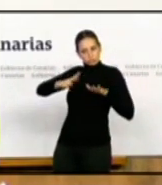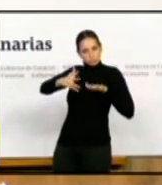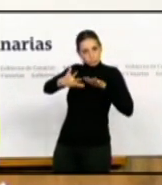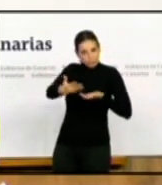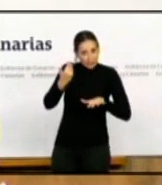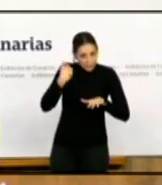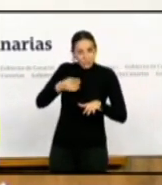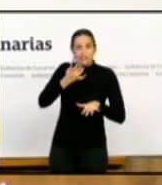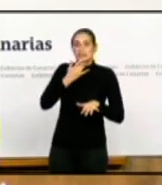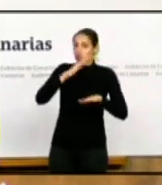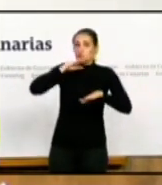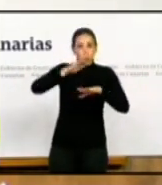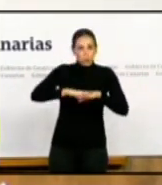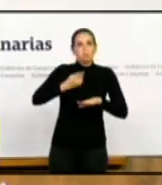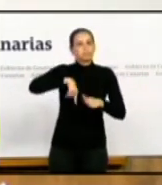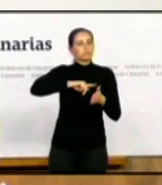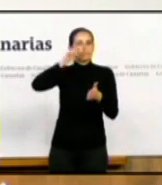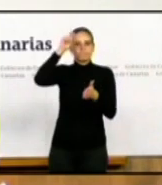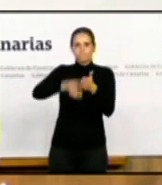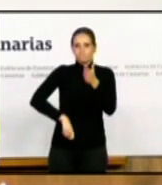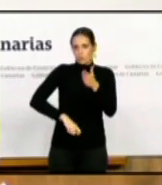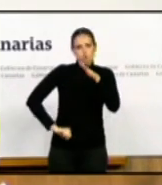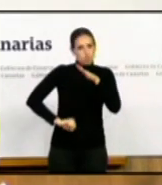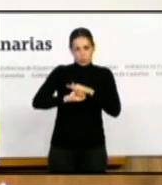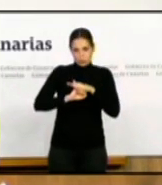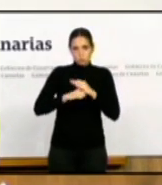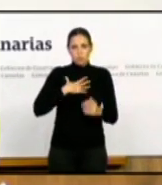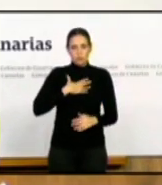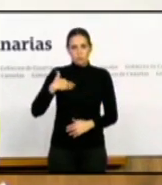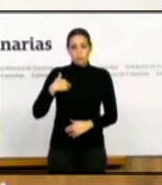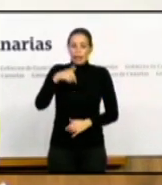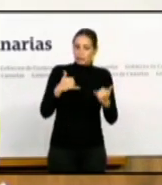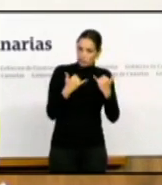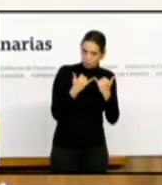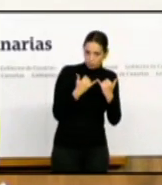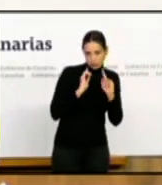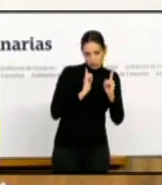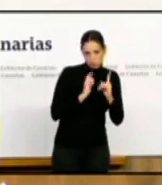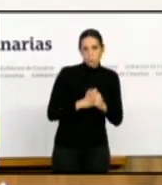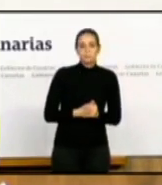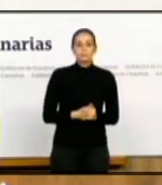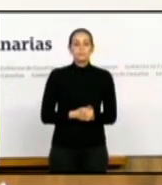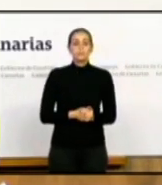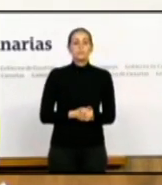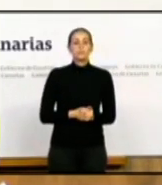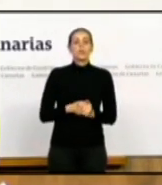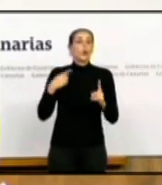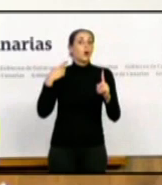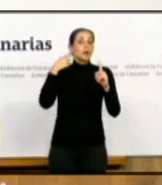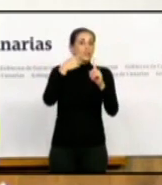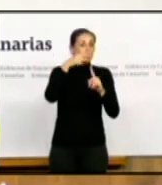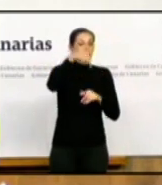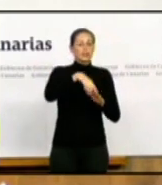pandemia en este caso la isla de Tenerife. La voluntad es que los acuerdos del día de hoy entren en